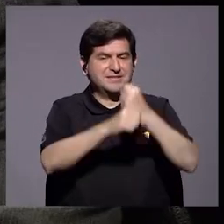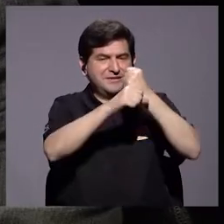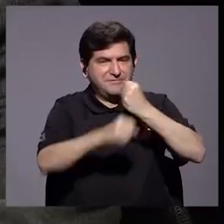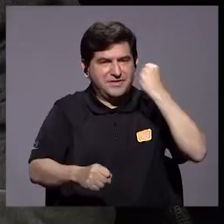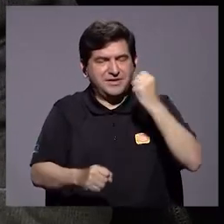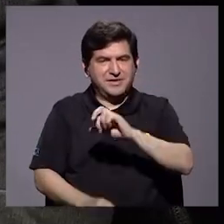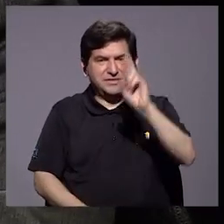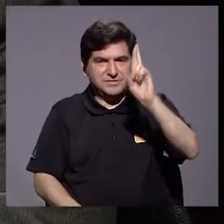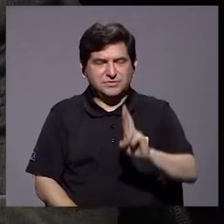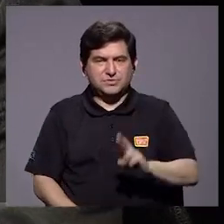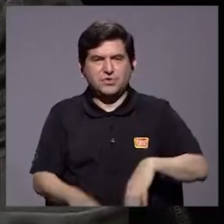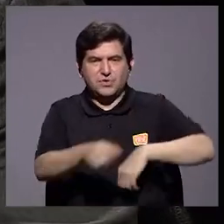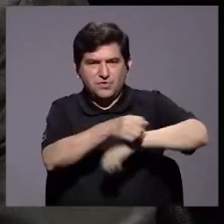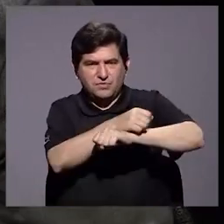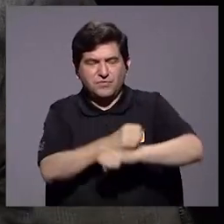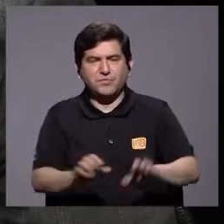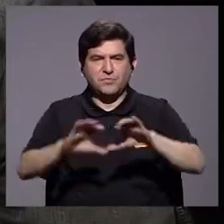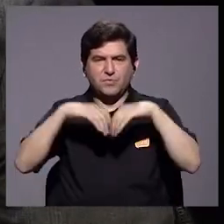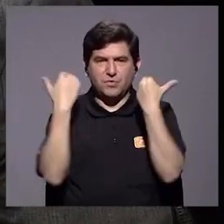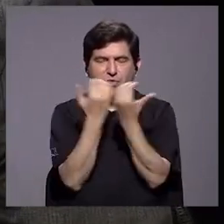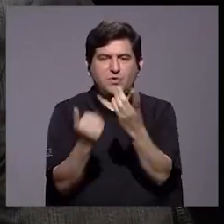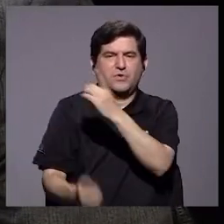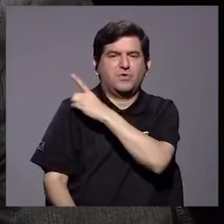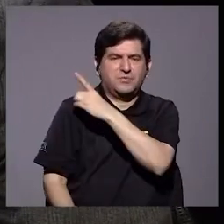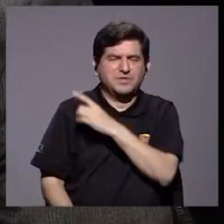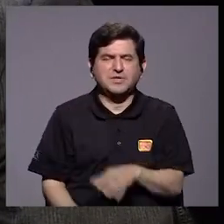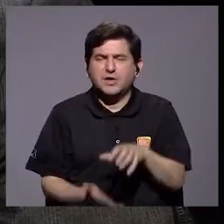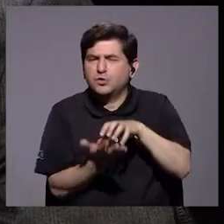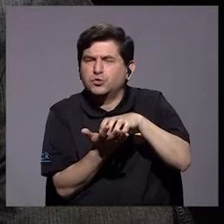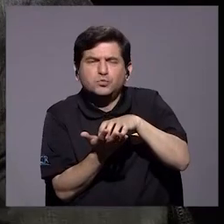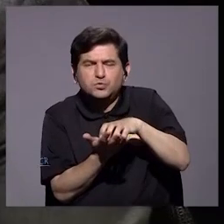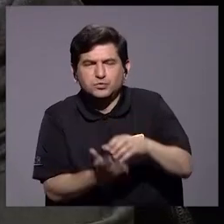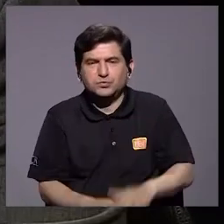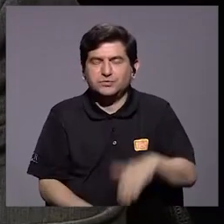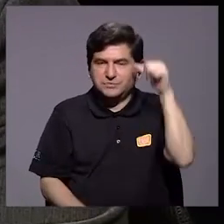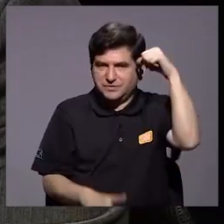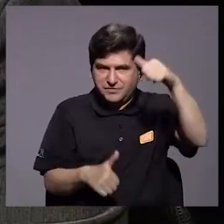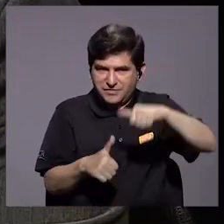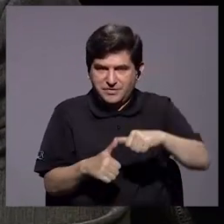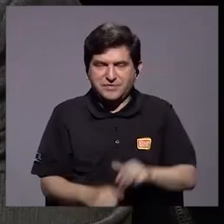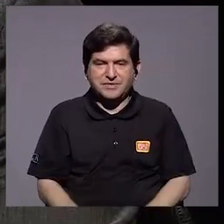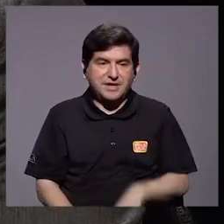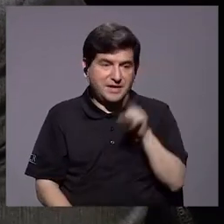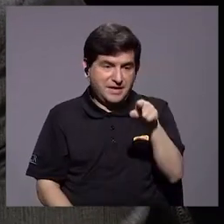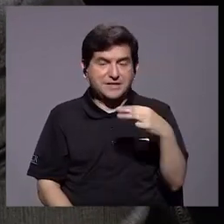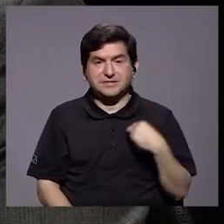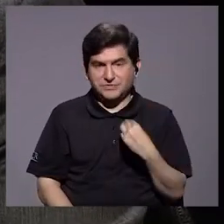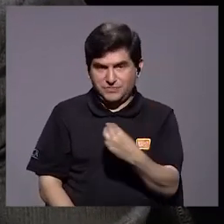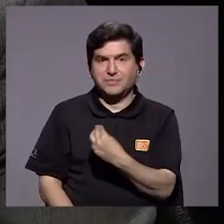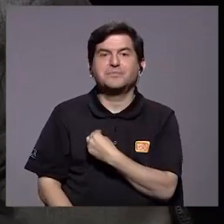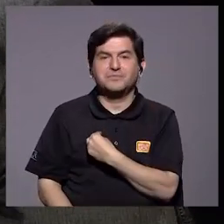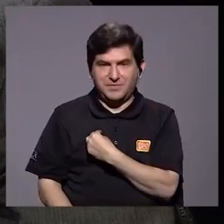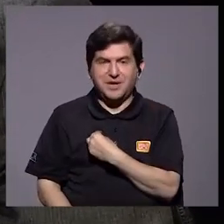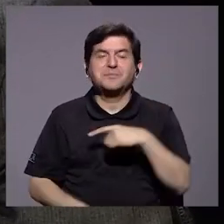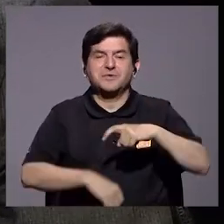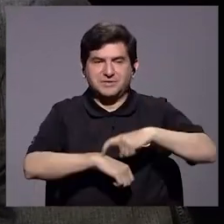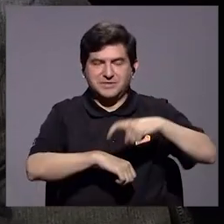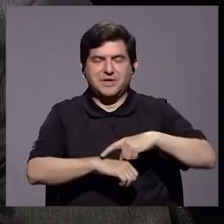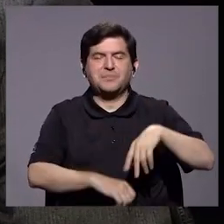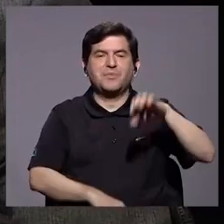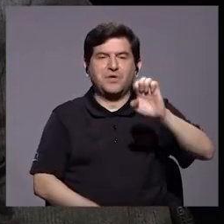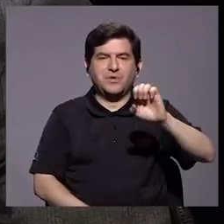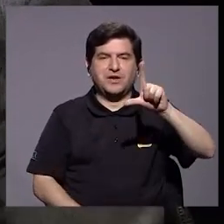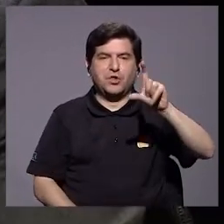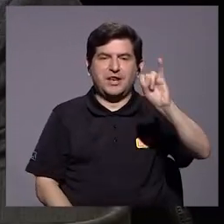hablando del comité director está muy cuestionada porque recordemos que muchos de estos integrantes estuvieron en la época de don eduardo lí